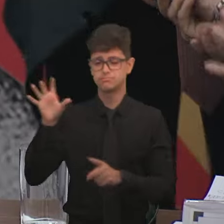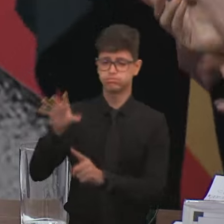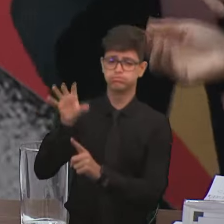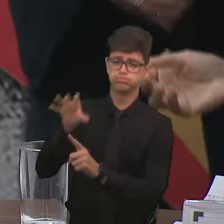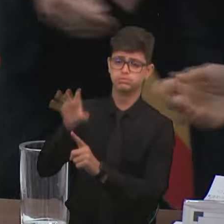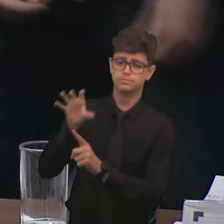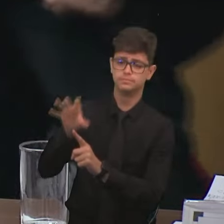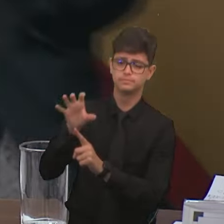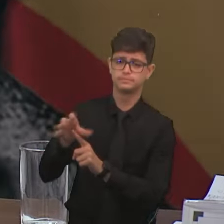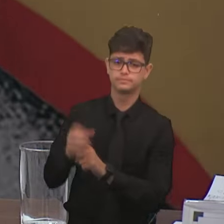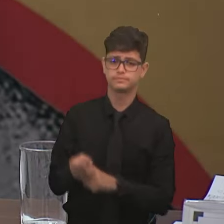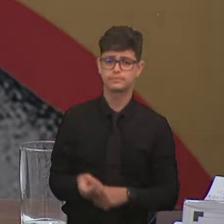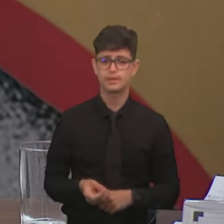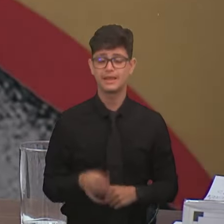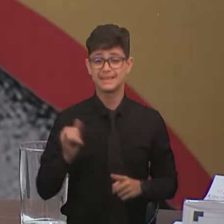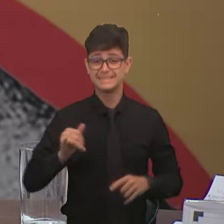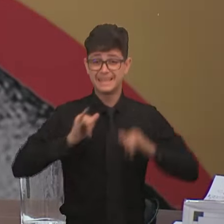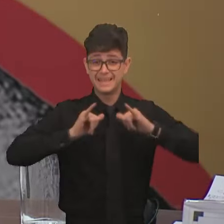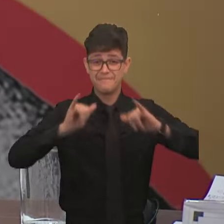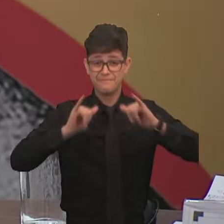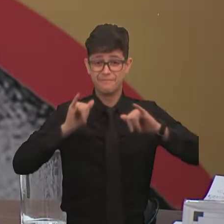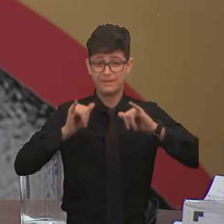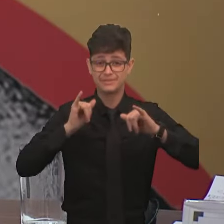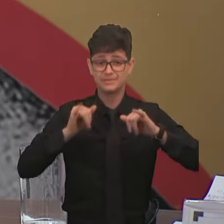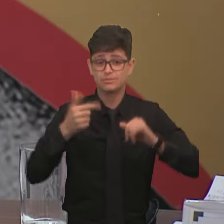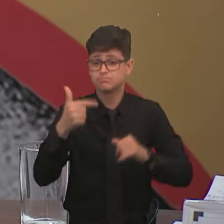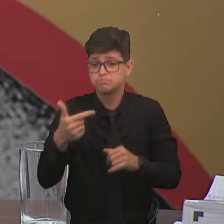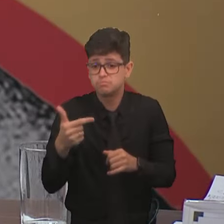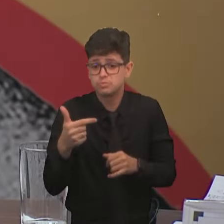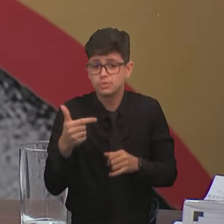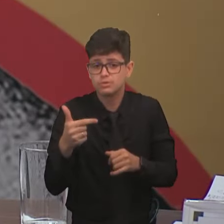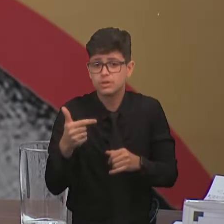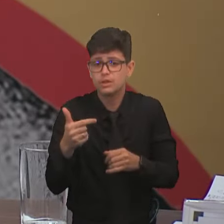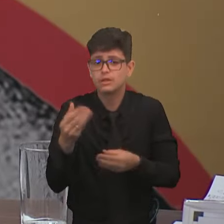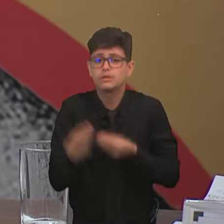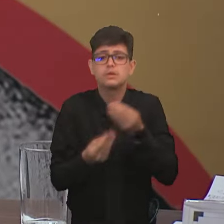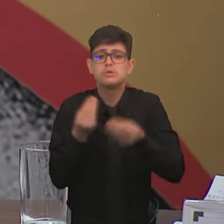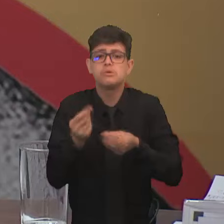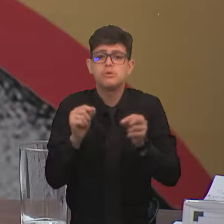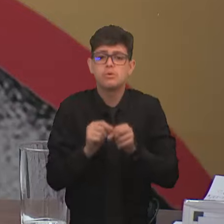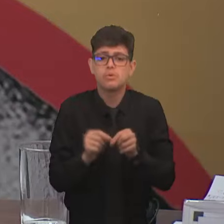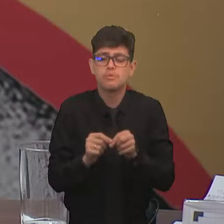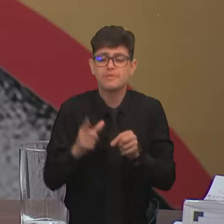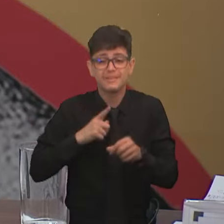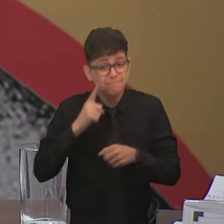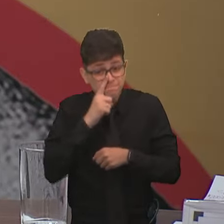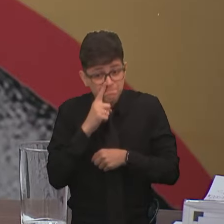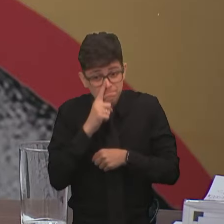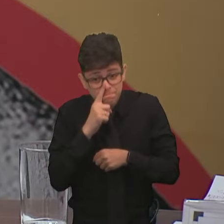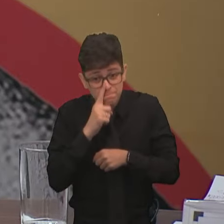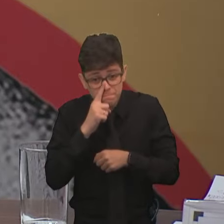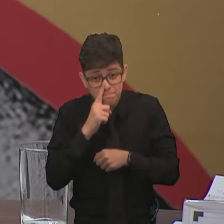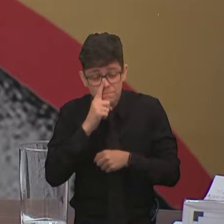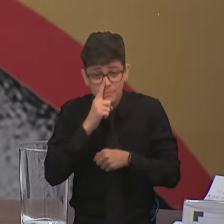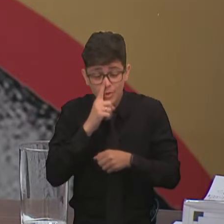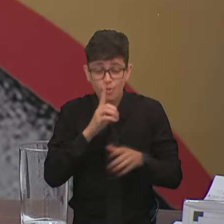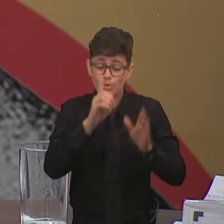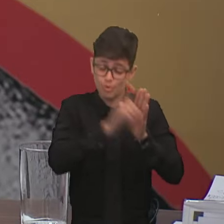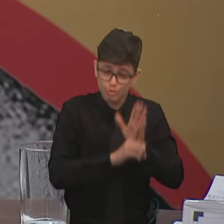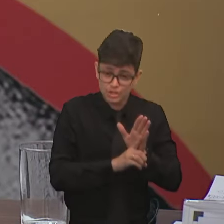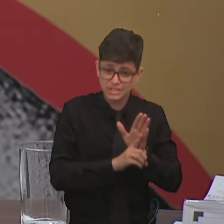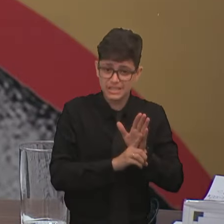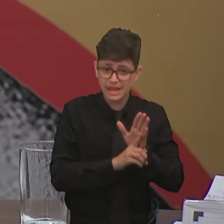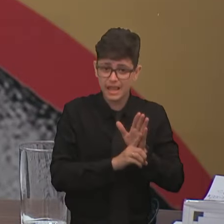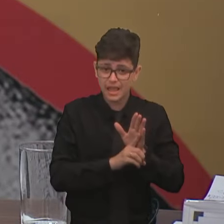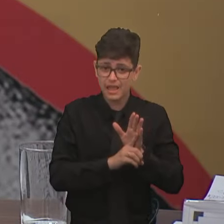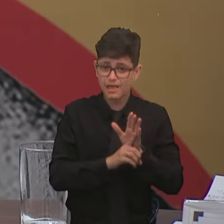oprimidos. La escasez que resulta de esas informaciones en espacios en línea representan un riesgo para el derecho de